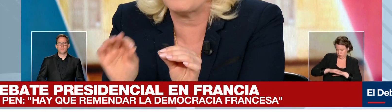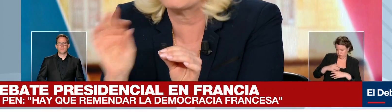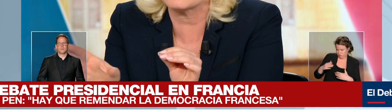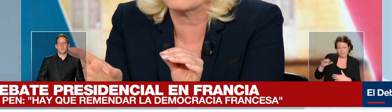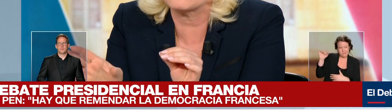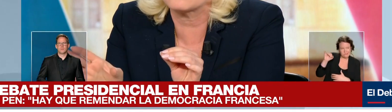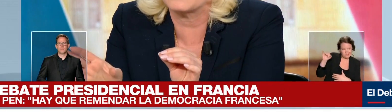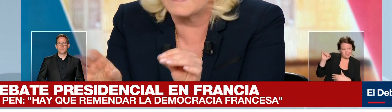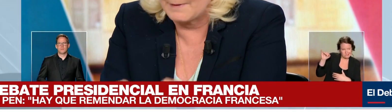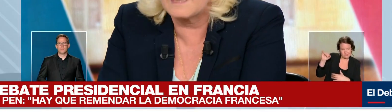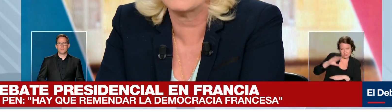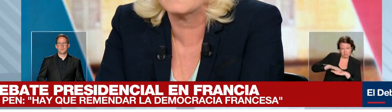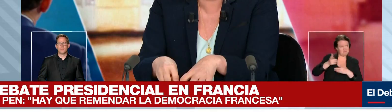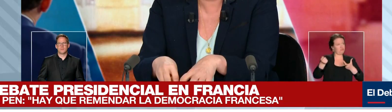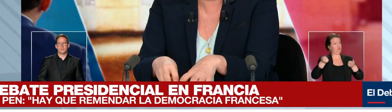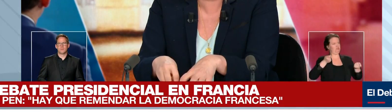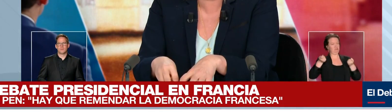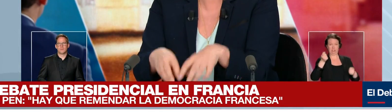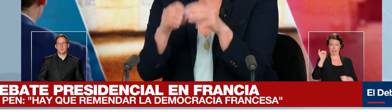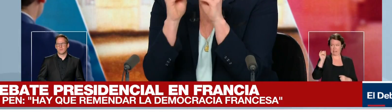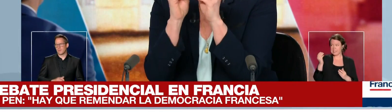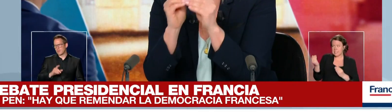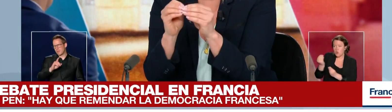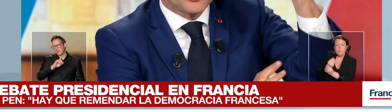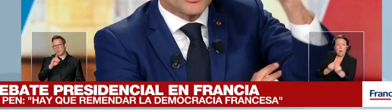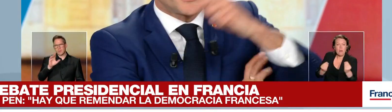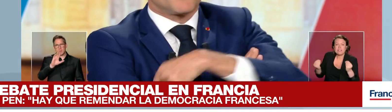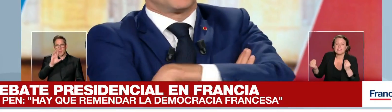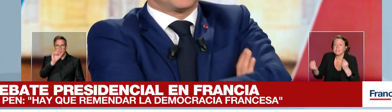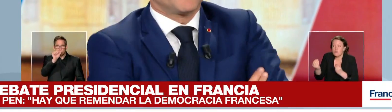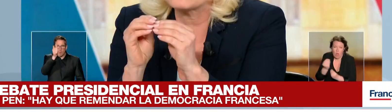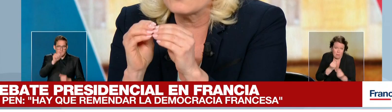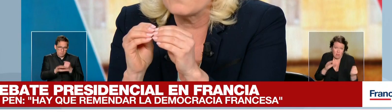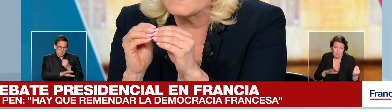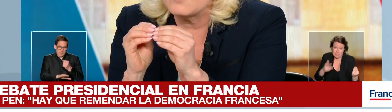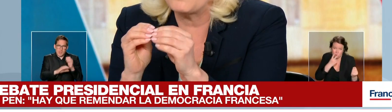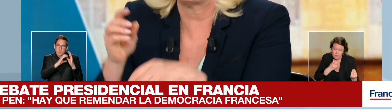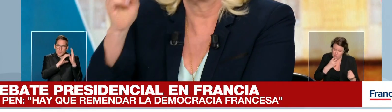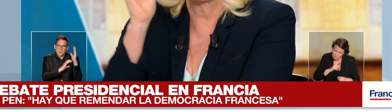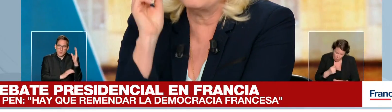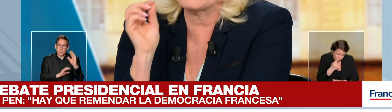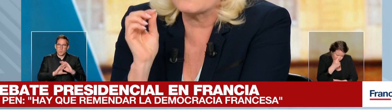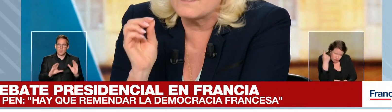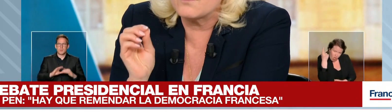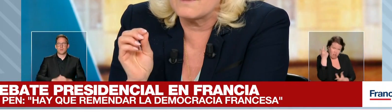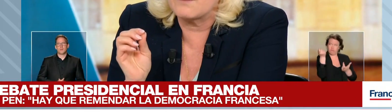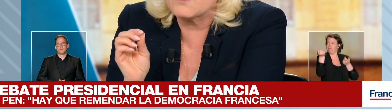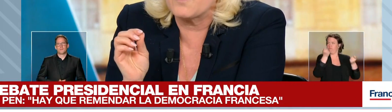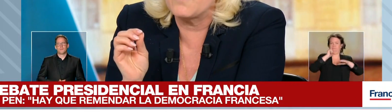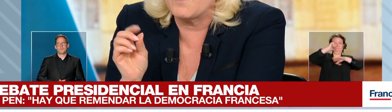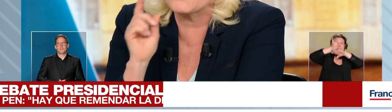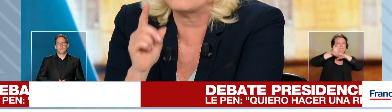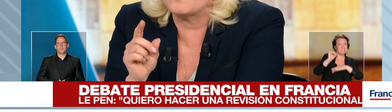eso está en la Constitución. El único soberano es el pueblo, no el Consejo Constitucional. No es la Constitución, señora Le Pen. El único soberano es el